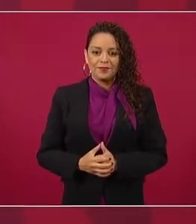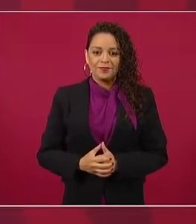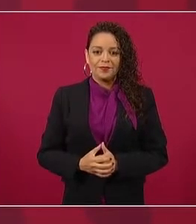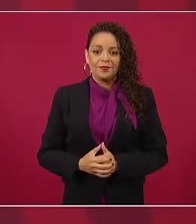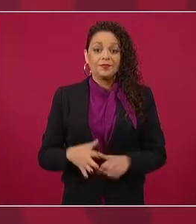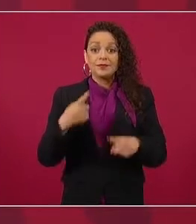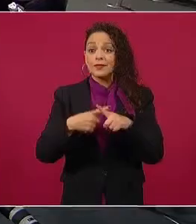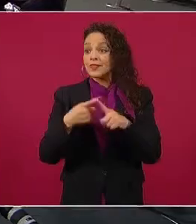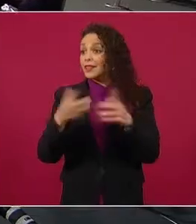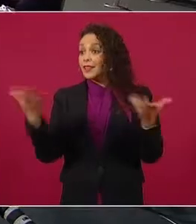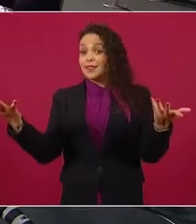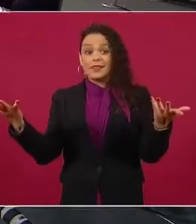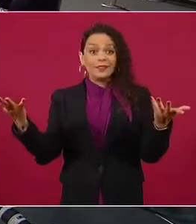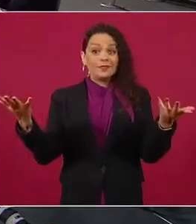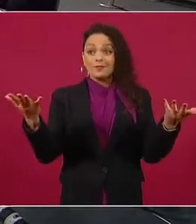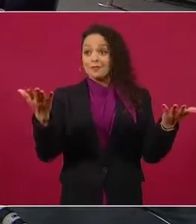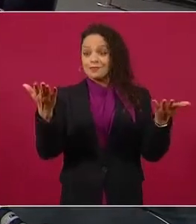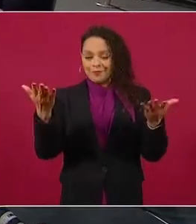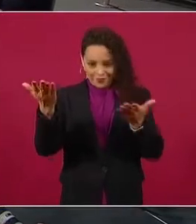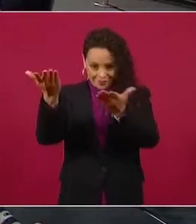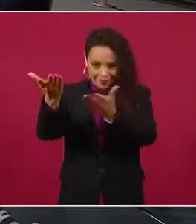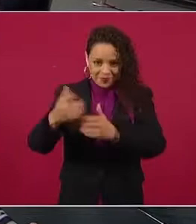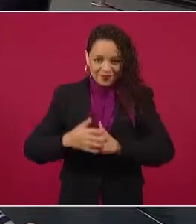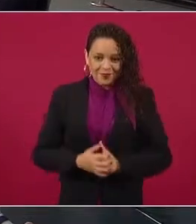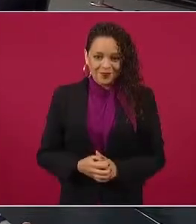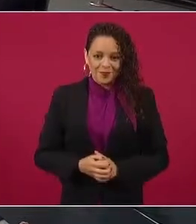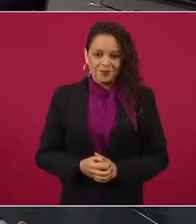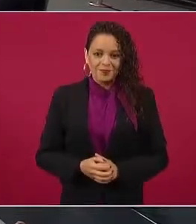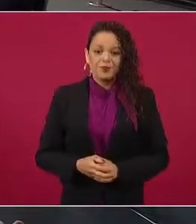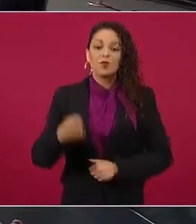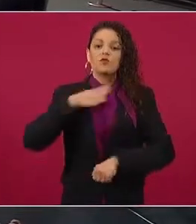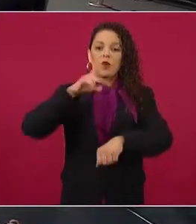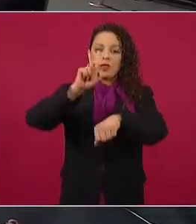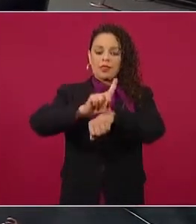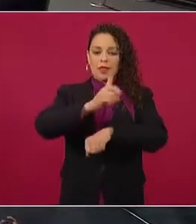¿Quién, entonces? Presidente. Adelante. Buen día.